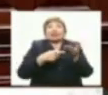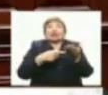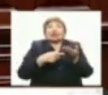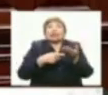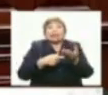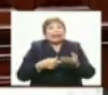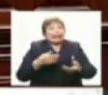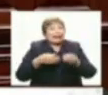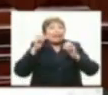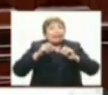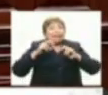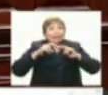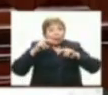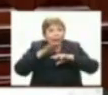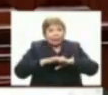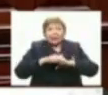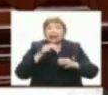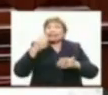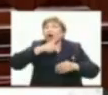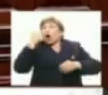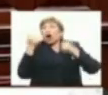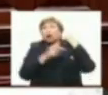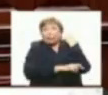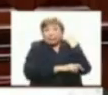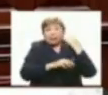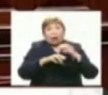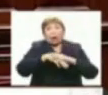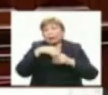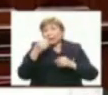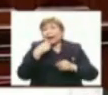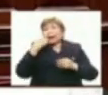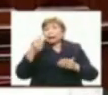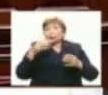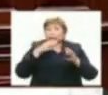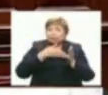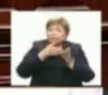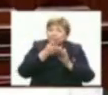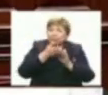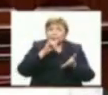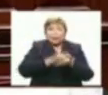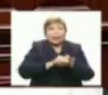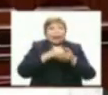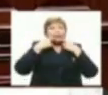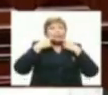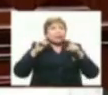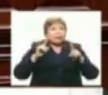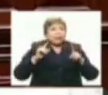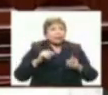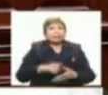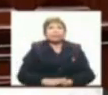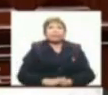La inversión foránea, extranjera o extrarregional es un medio para difundir